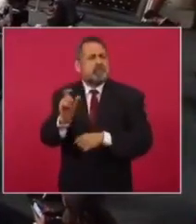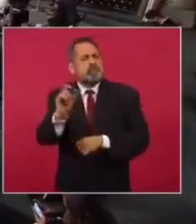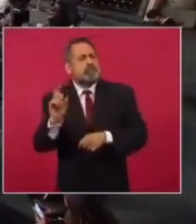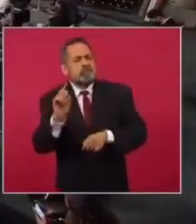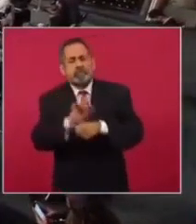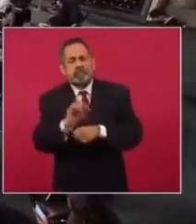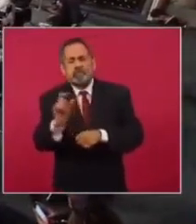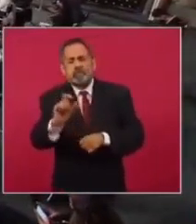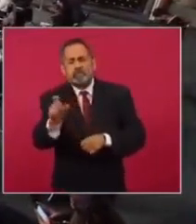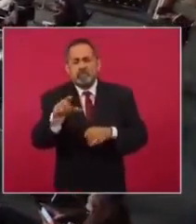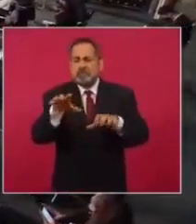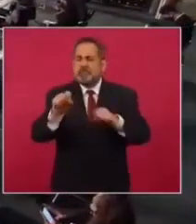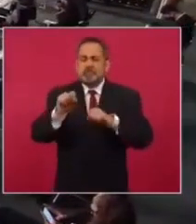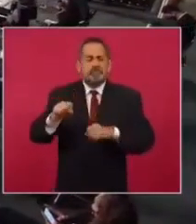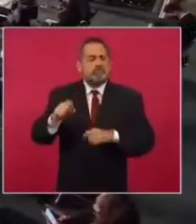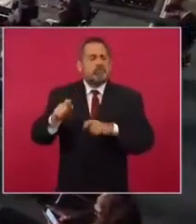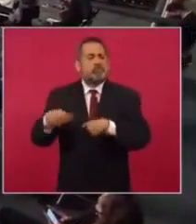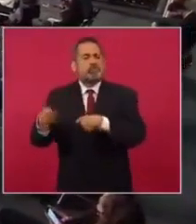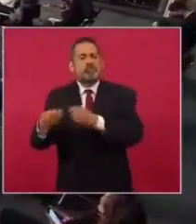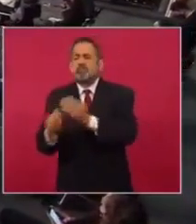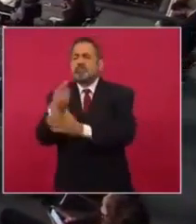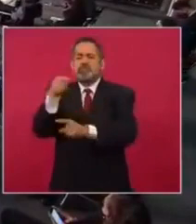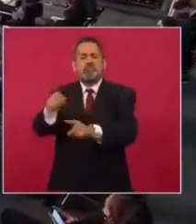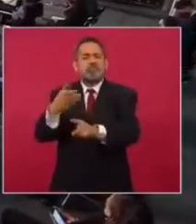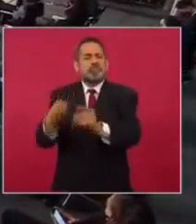la toma curso